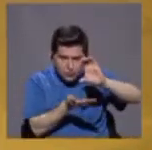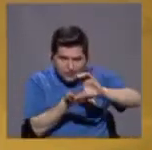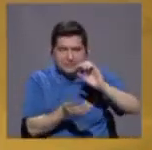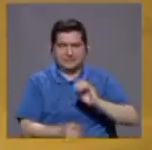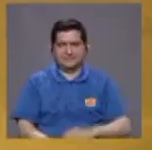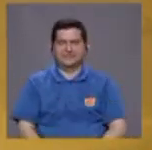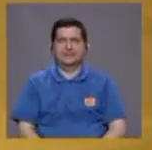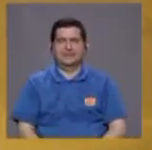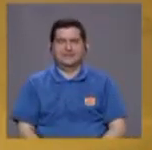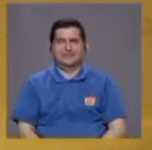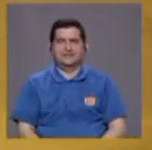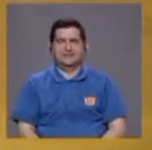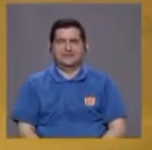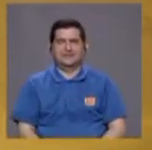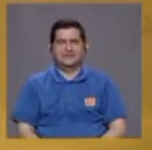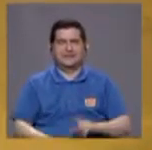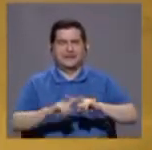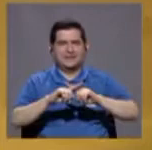maravillado,